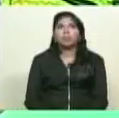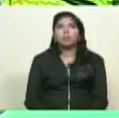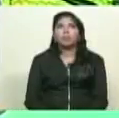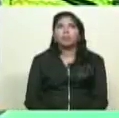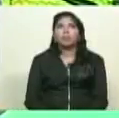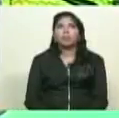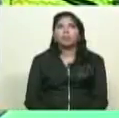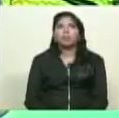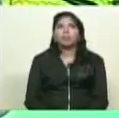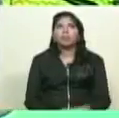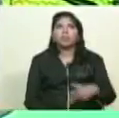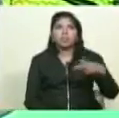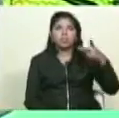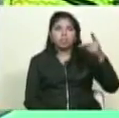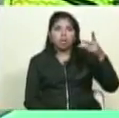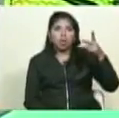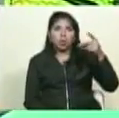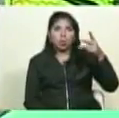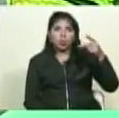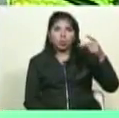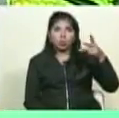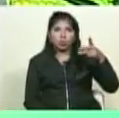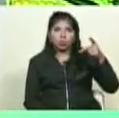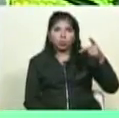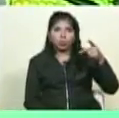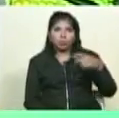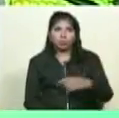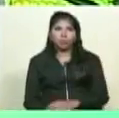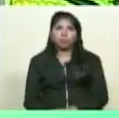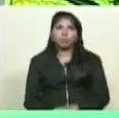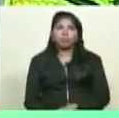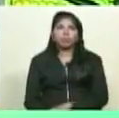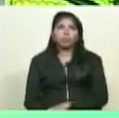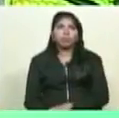En segundo lugar, compañeros,